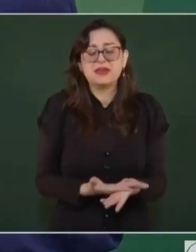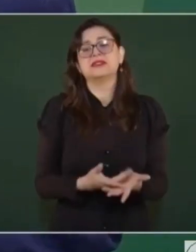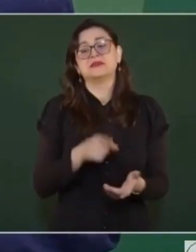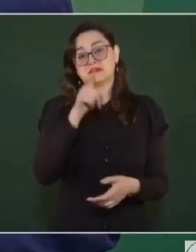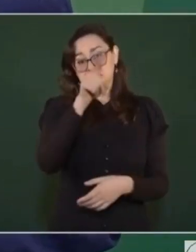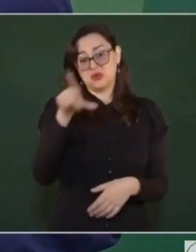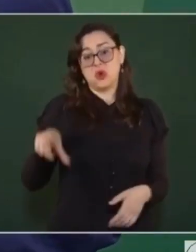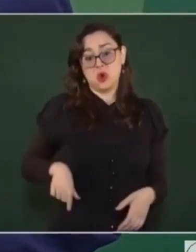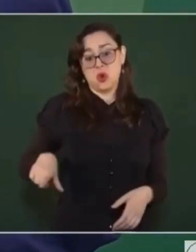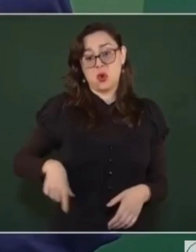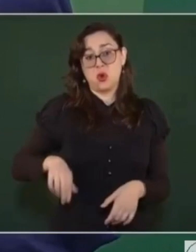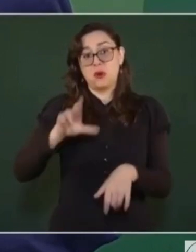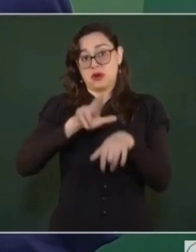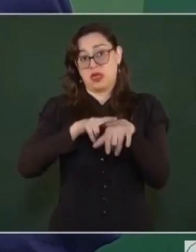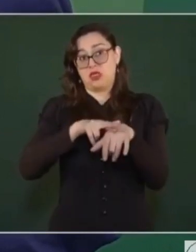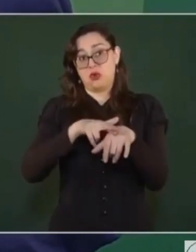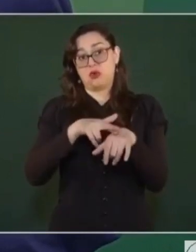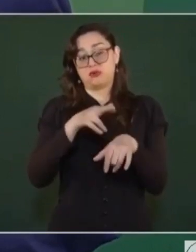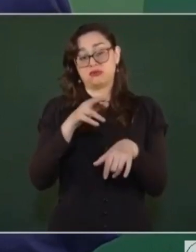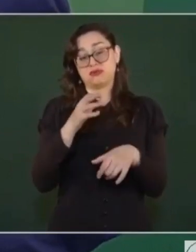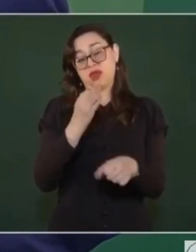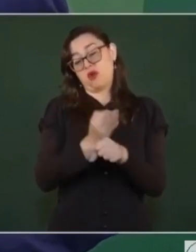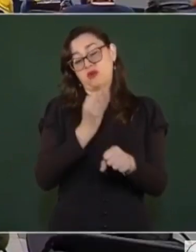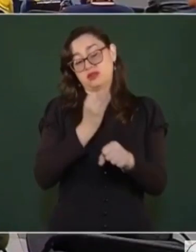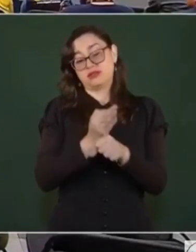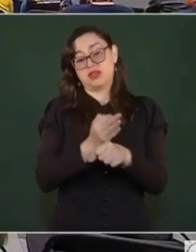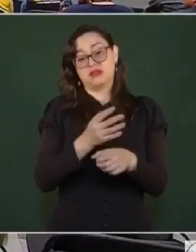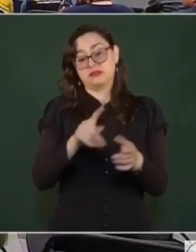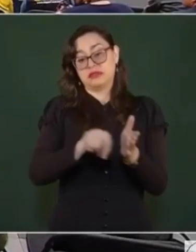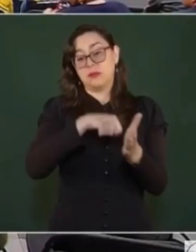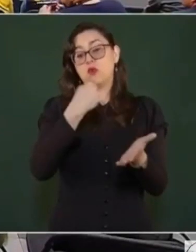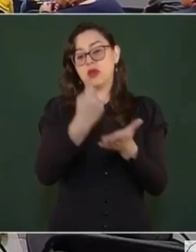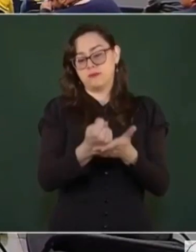está preso, de Tamaulipas,